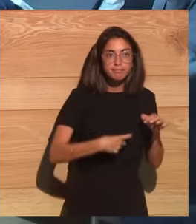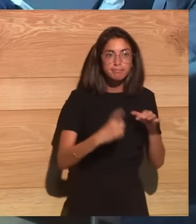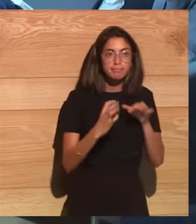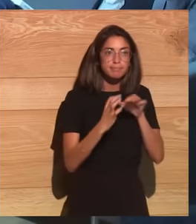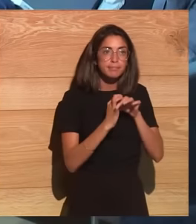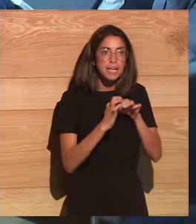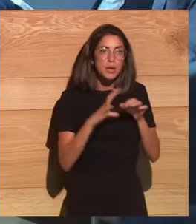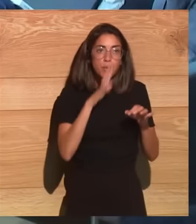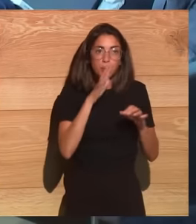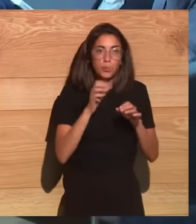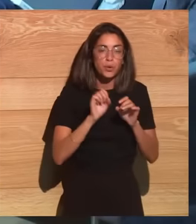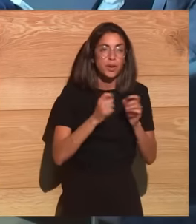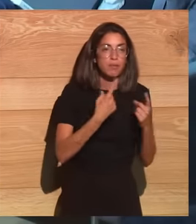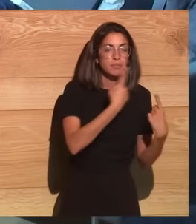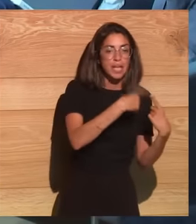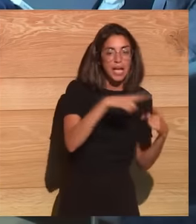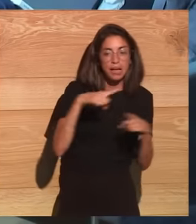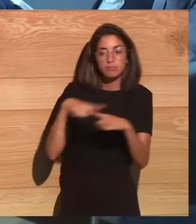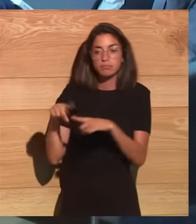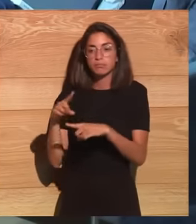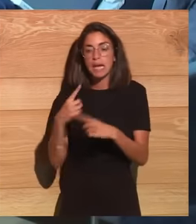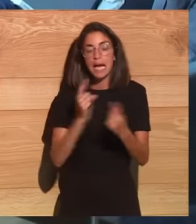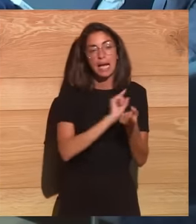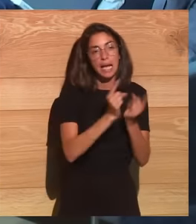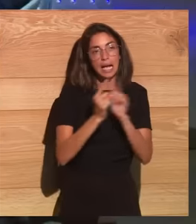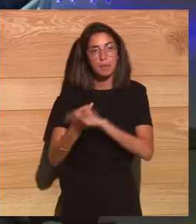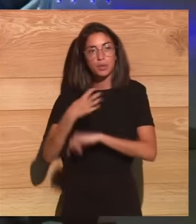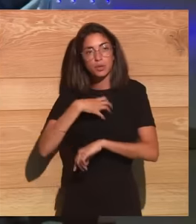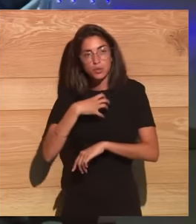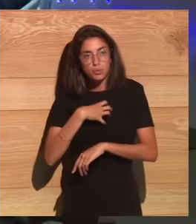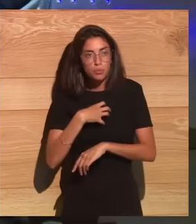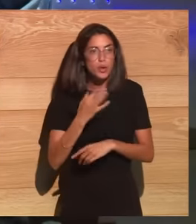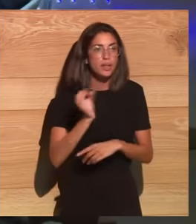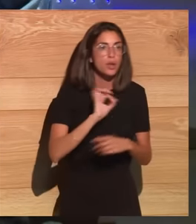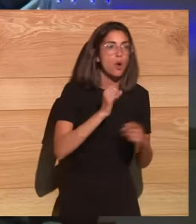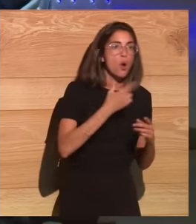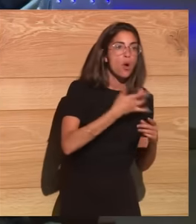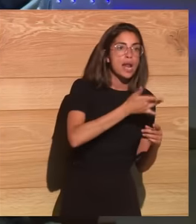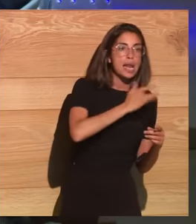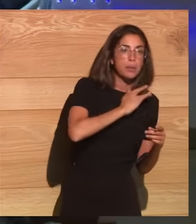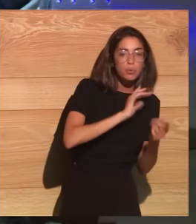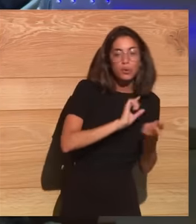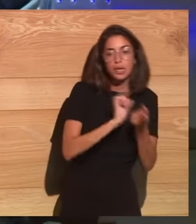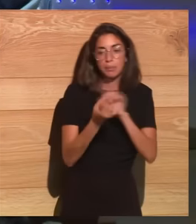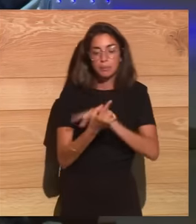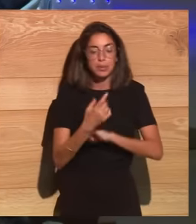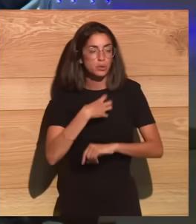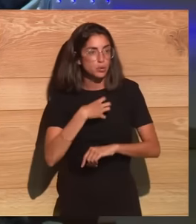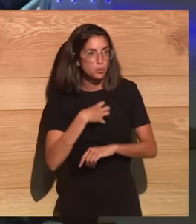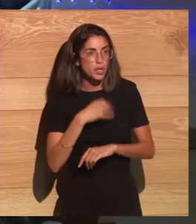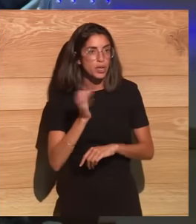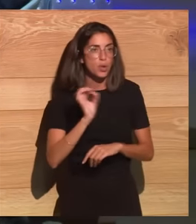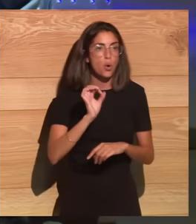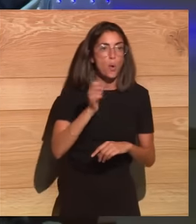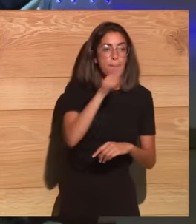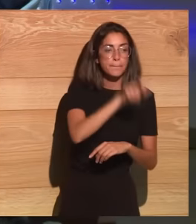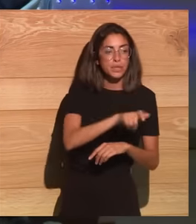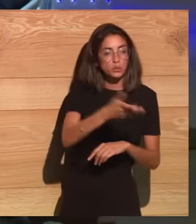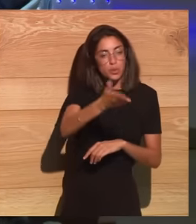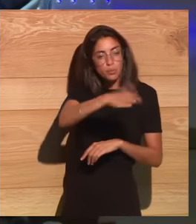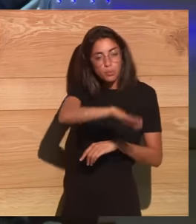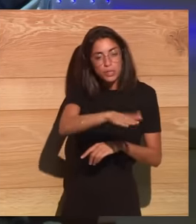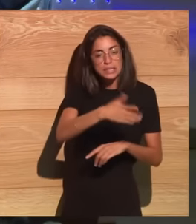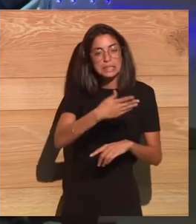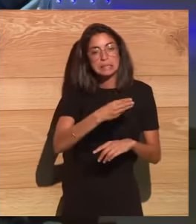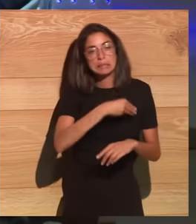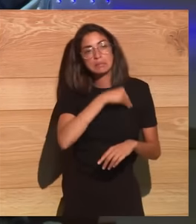son transferibles, lo mismo que el amor, lo mismo que tal. Y de repente empiezo a pensar, claro, ni la muerte, ni por qué te da mucha pena cuando se muere alguien que tú quieres,